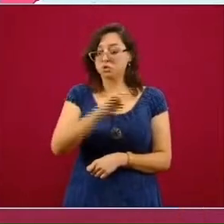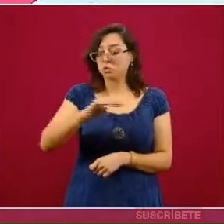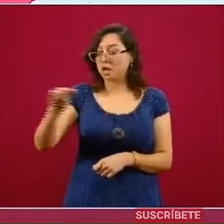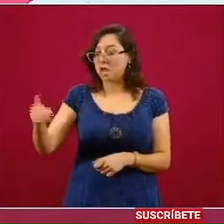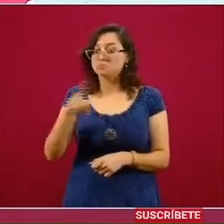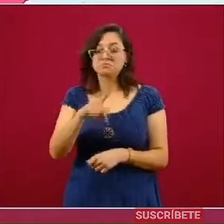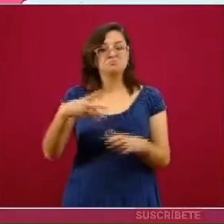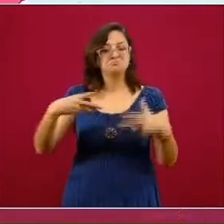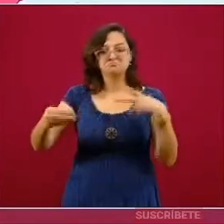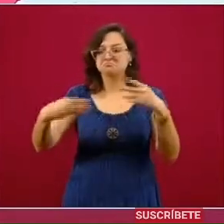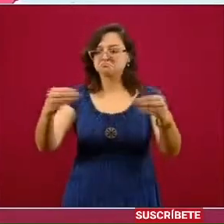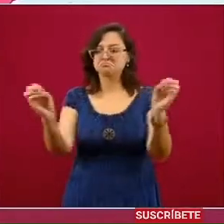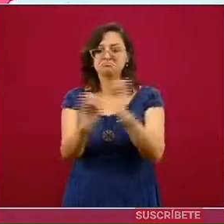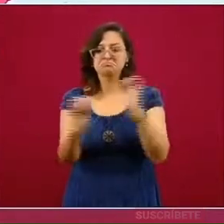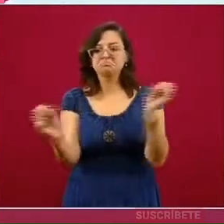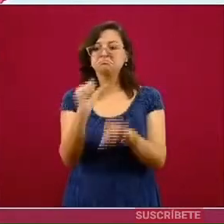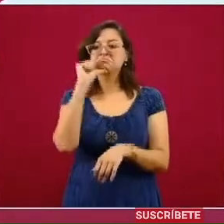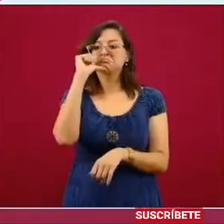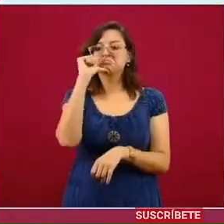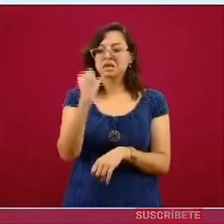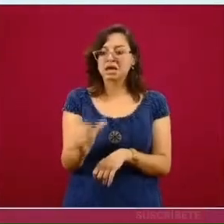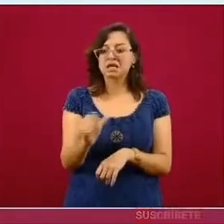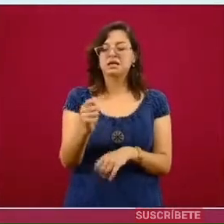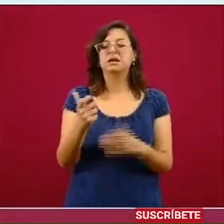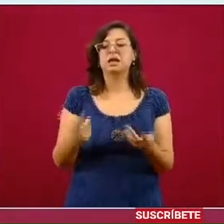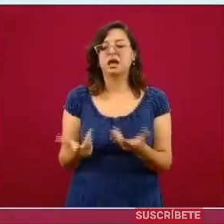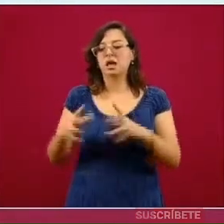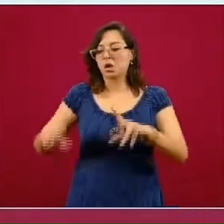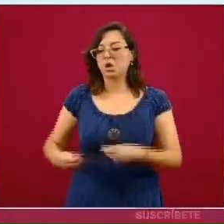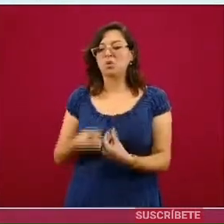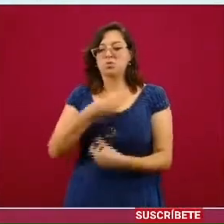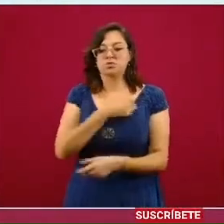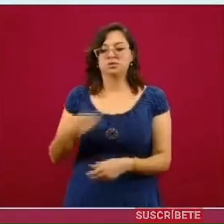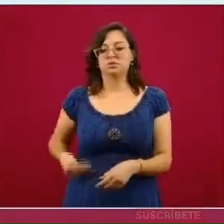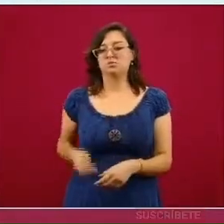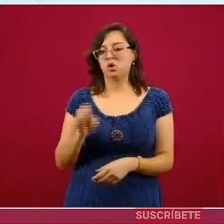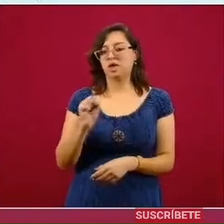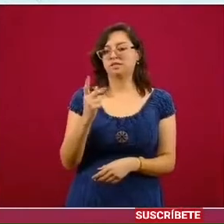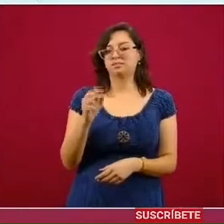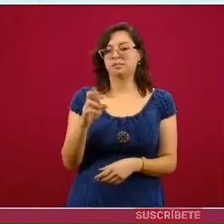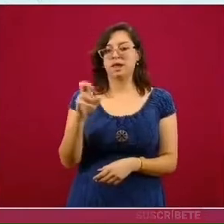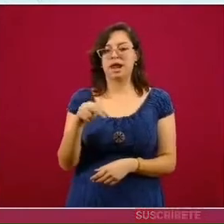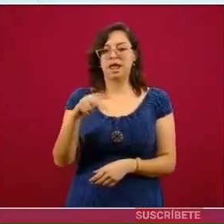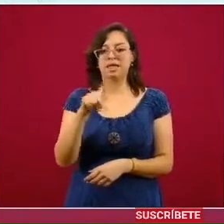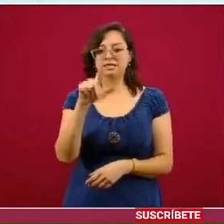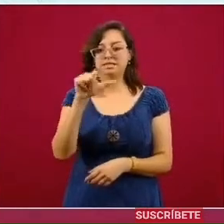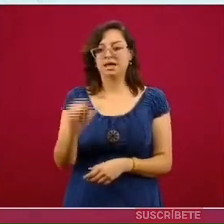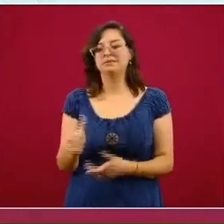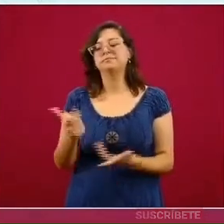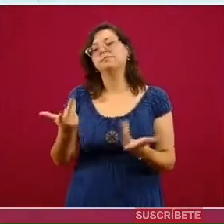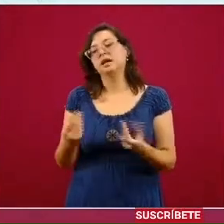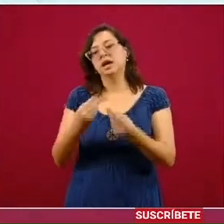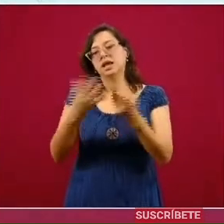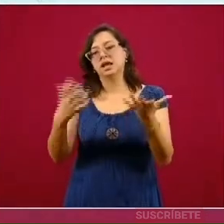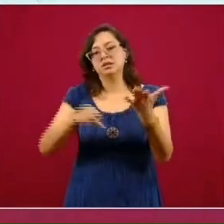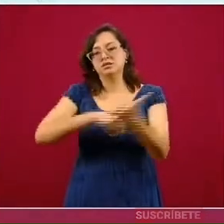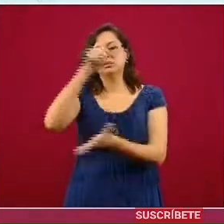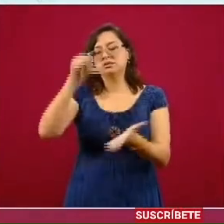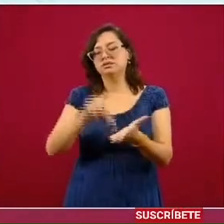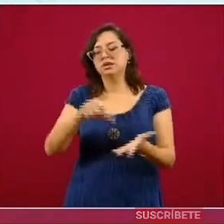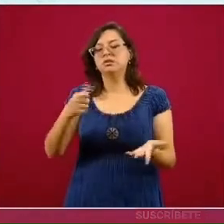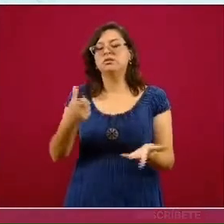sin transmisión, en su momento fueron también incluidos en el conjunto de municipios de La Esperanza, obviamente en la capital del estado y